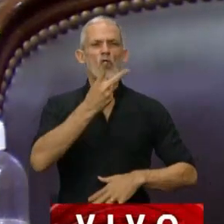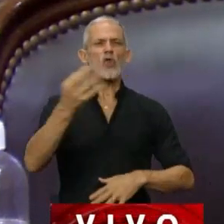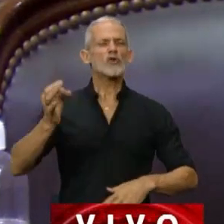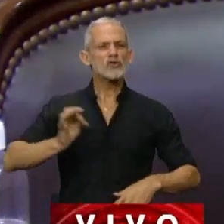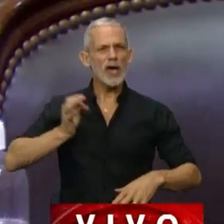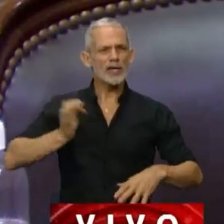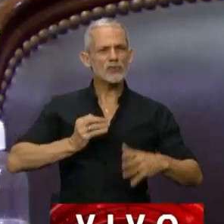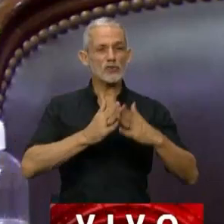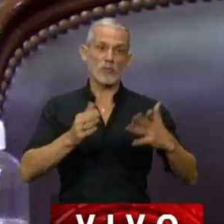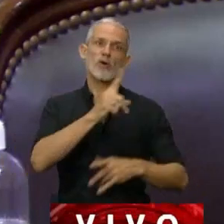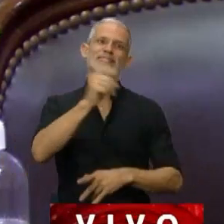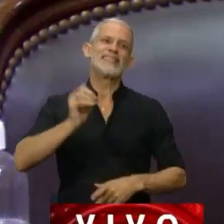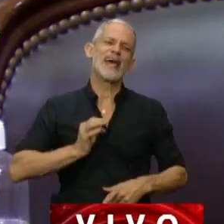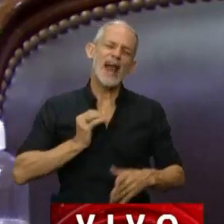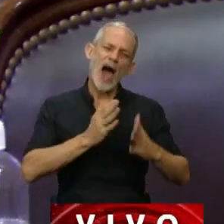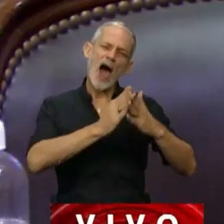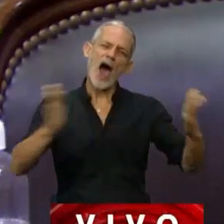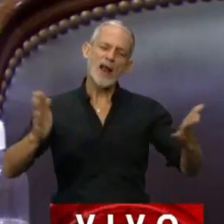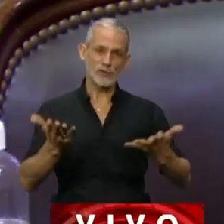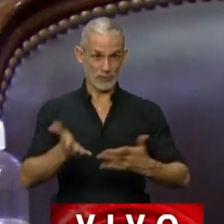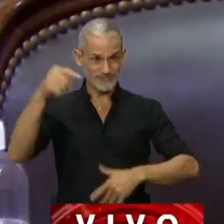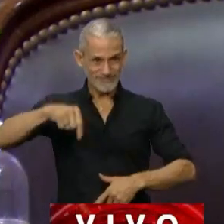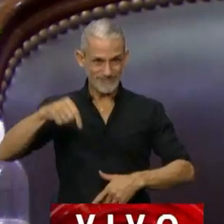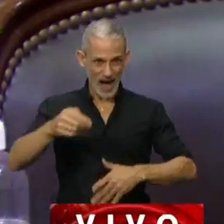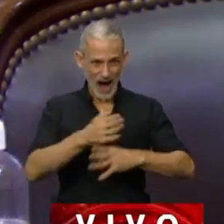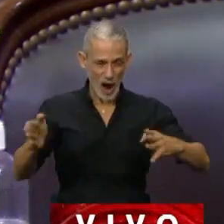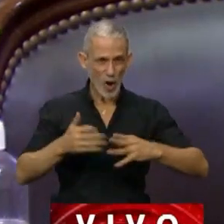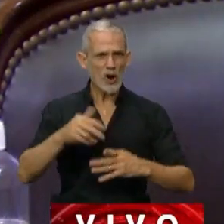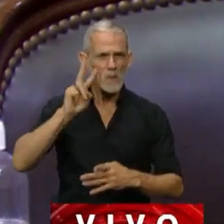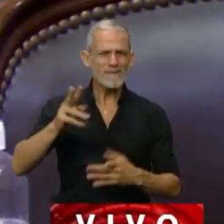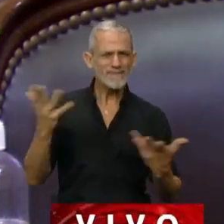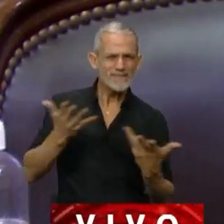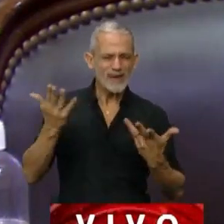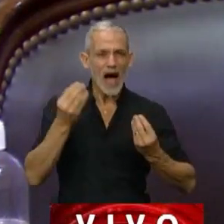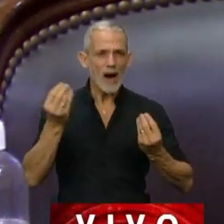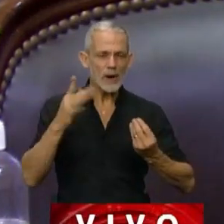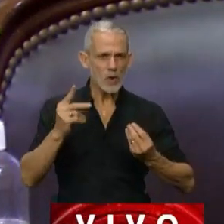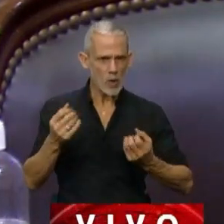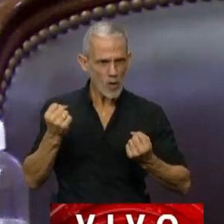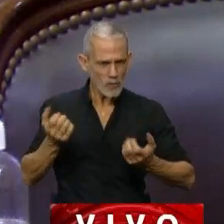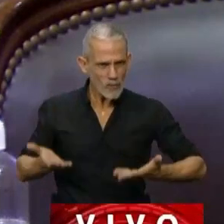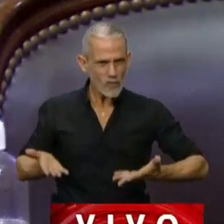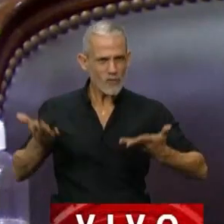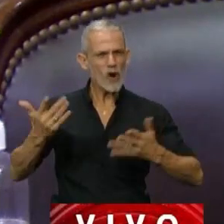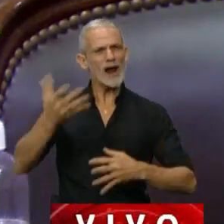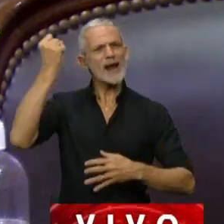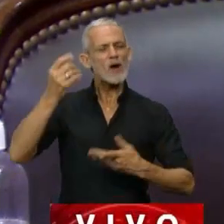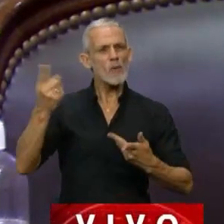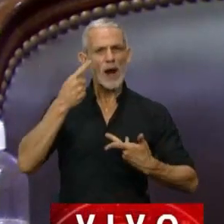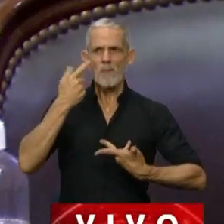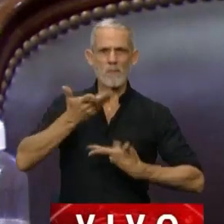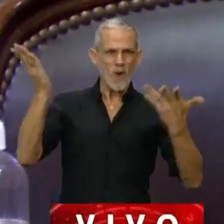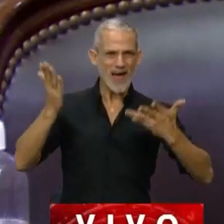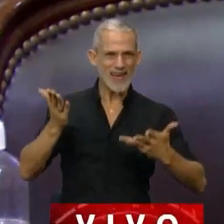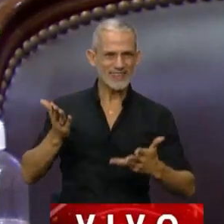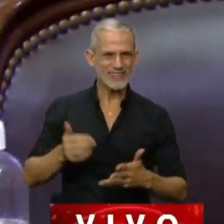partido centenario, que en este momento lo vemos intentando fortalecerse, recuperar